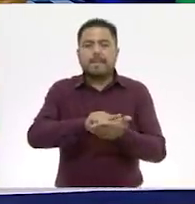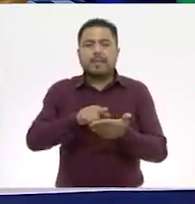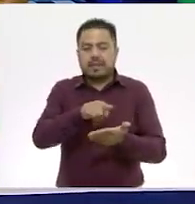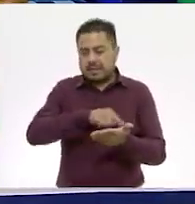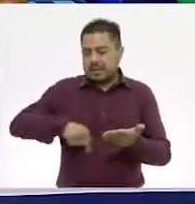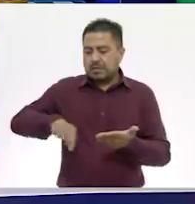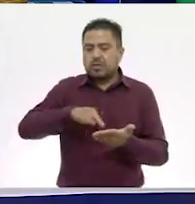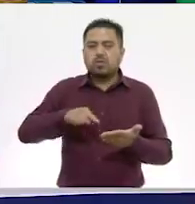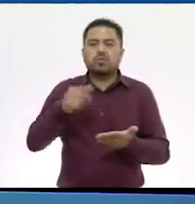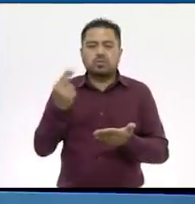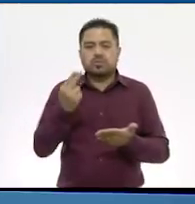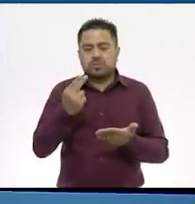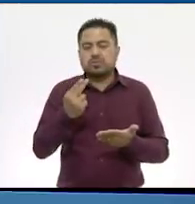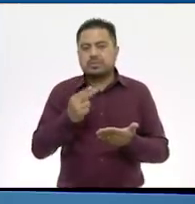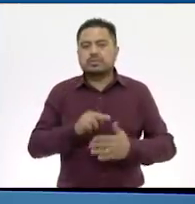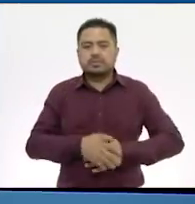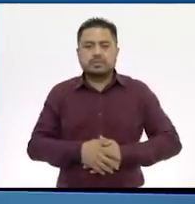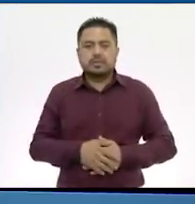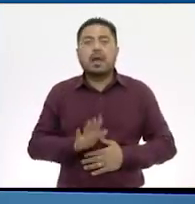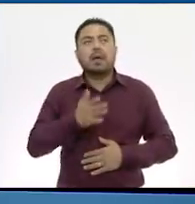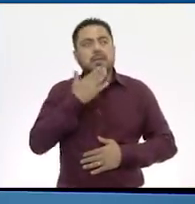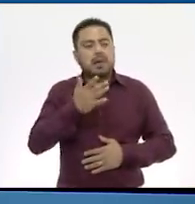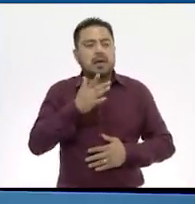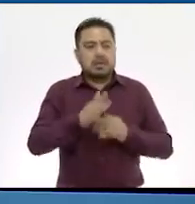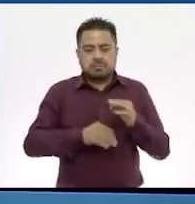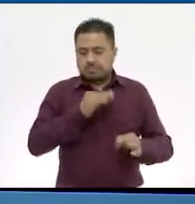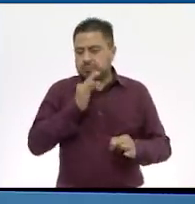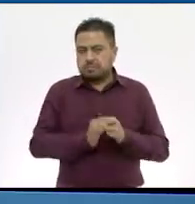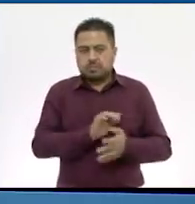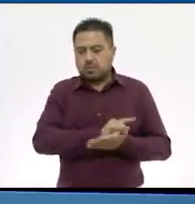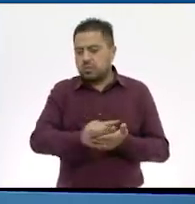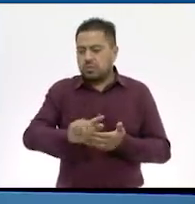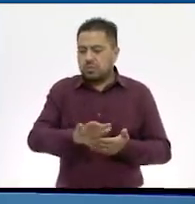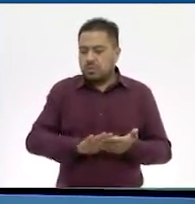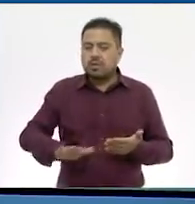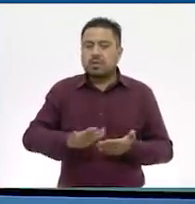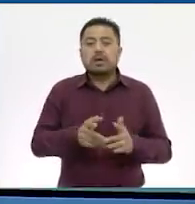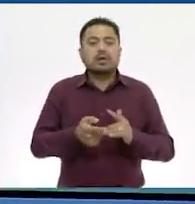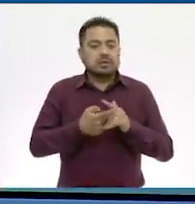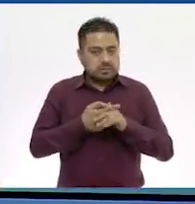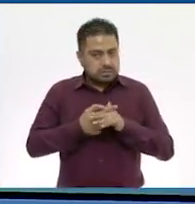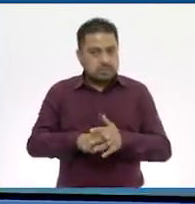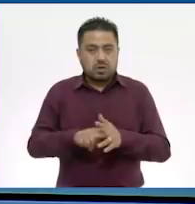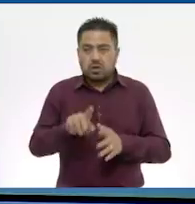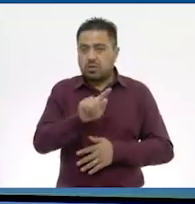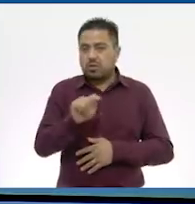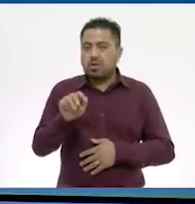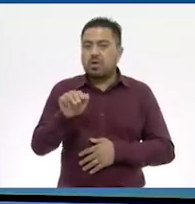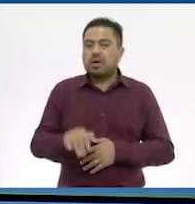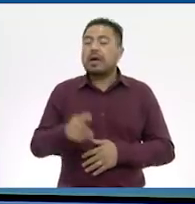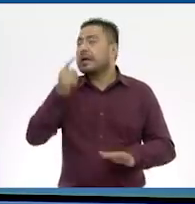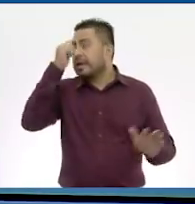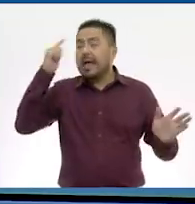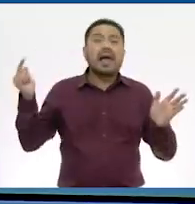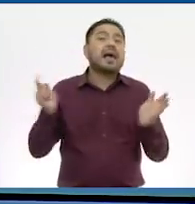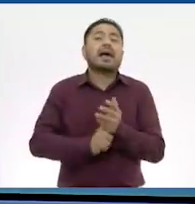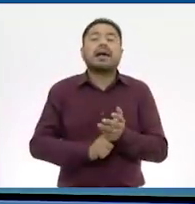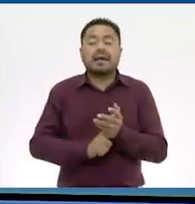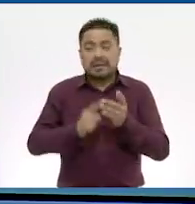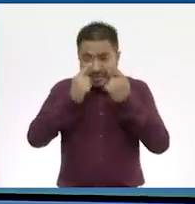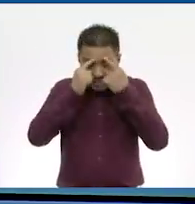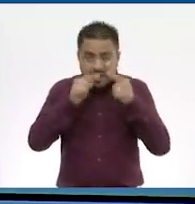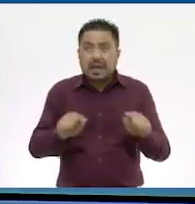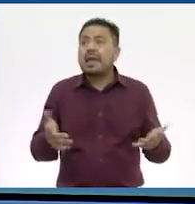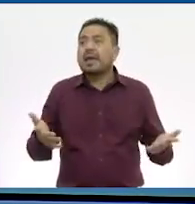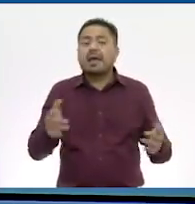a necesitar. Muy bien. Ya está limpio mi espacio. Pues comencemos, Ton. ¿Qué creen? ¿Qué creen?